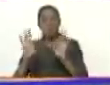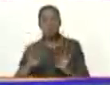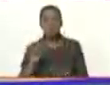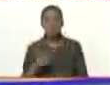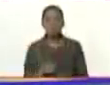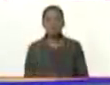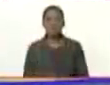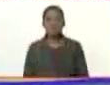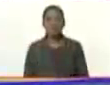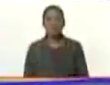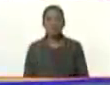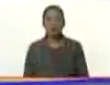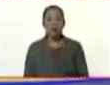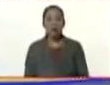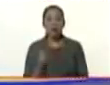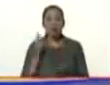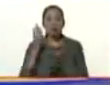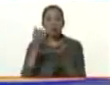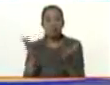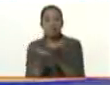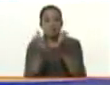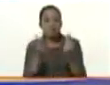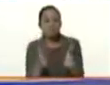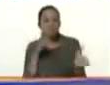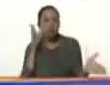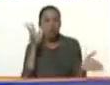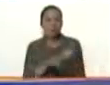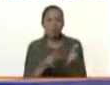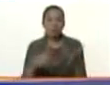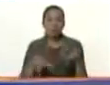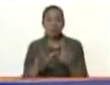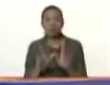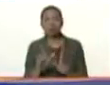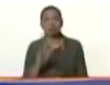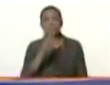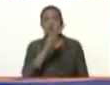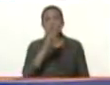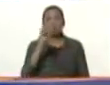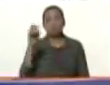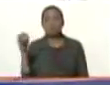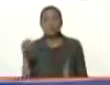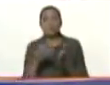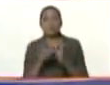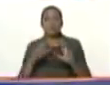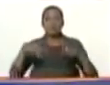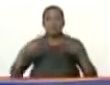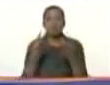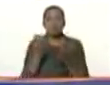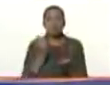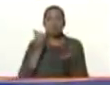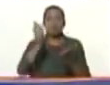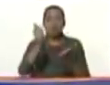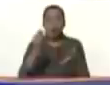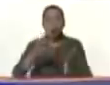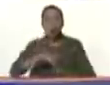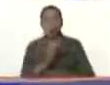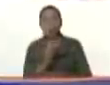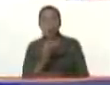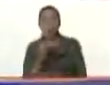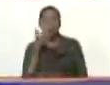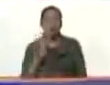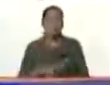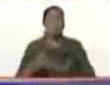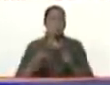en las becas estudiantiles. He decidido aprobar 200.000 nuevas becas universitarias.